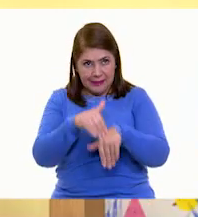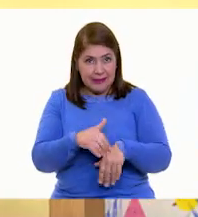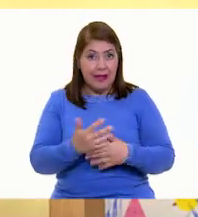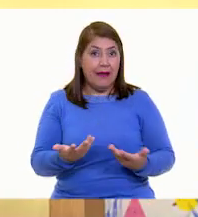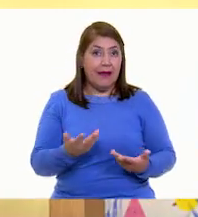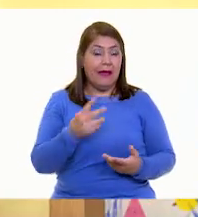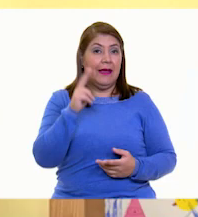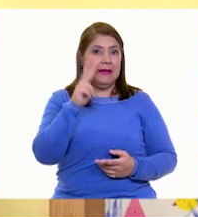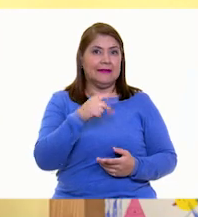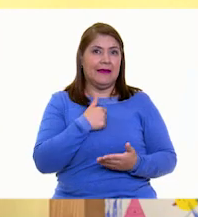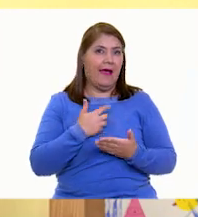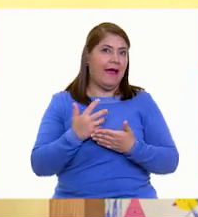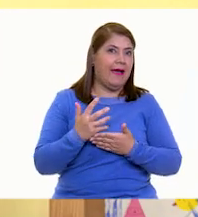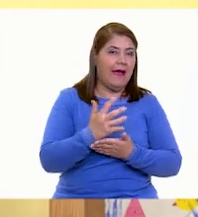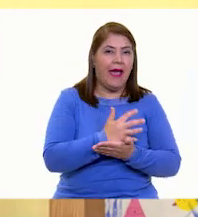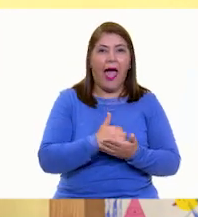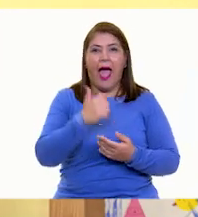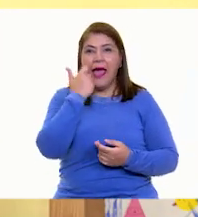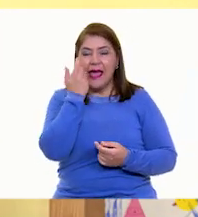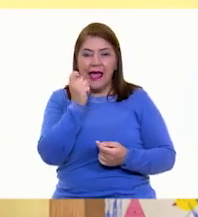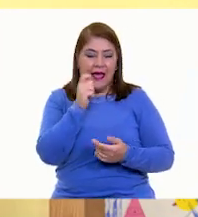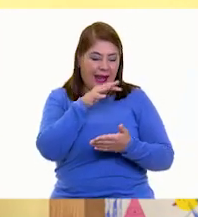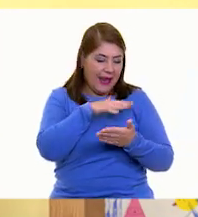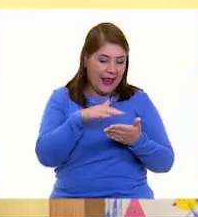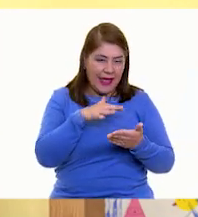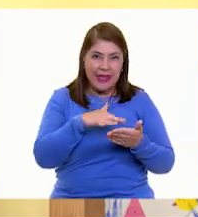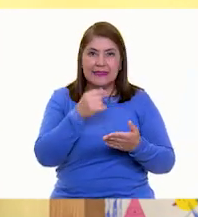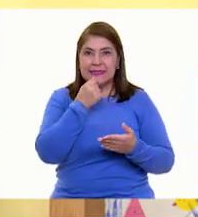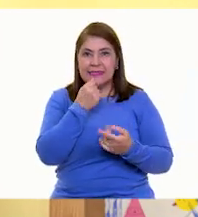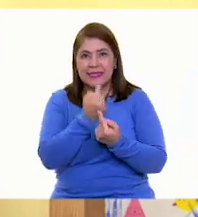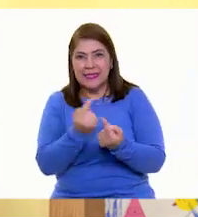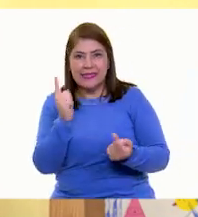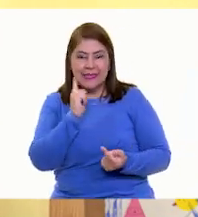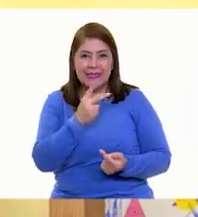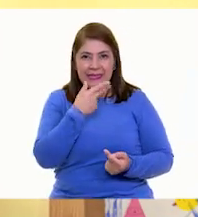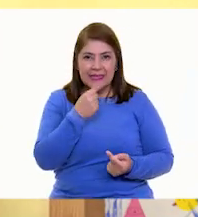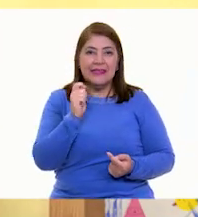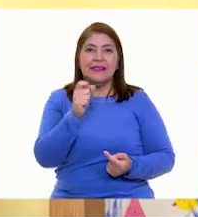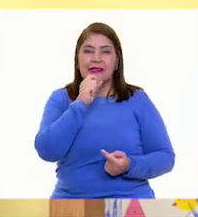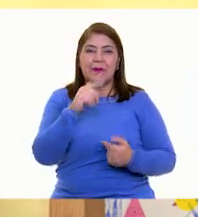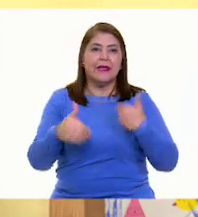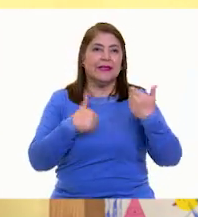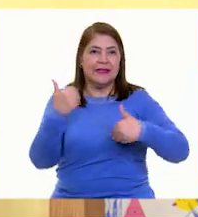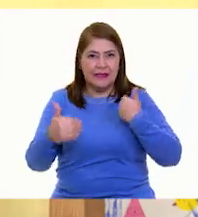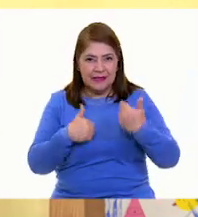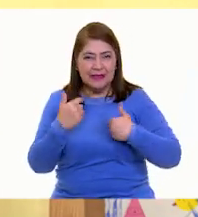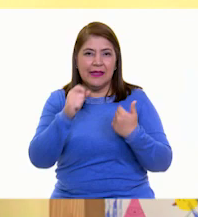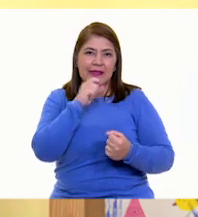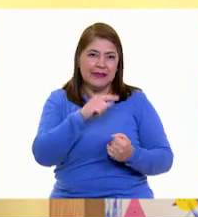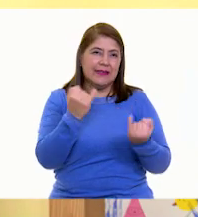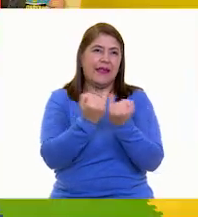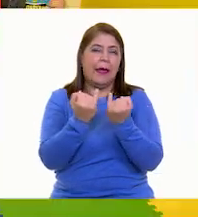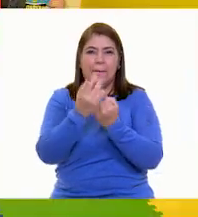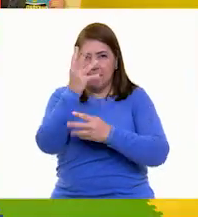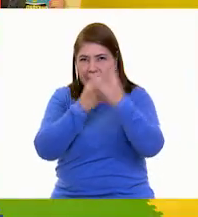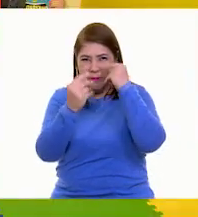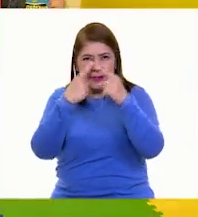¡Wow! Hasta dan ganas de correr a leerles a las niñas y a los niños y que se diviertan y aprendan muchas